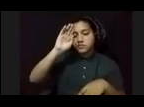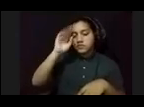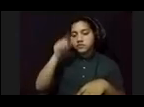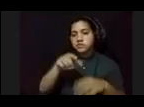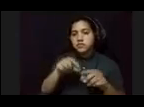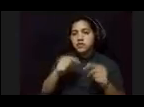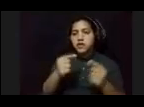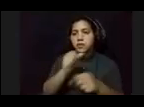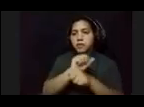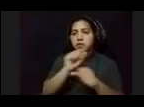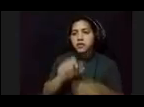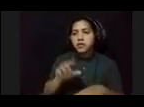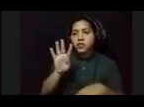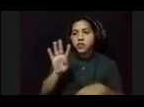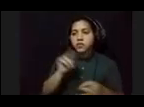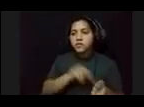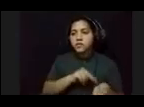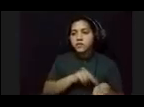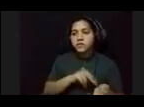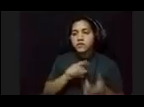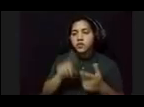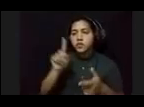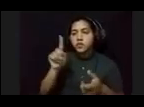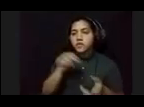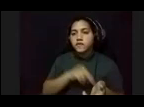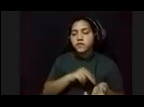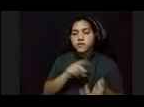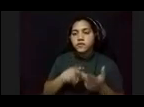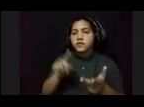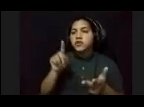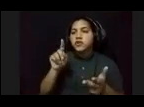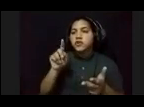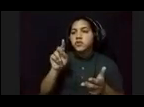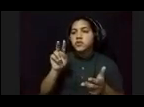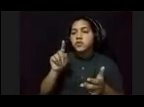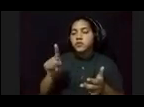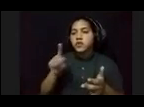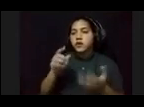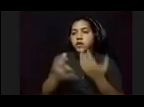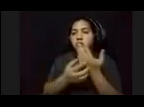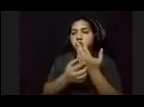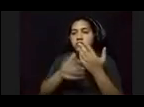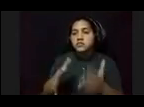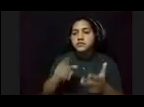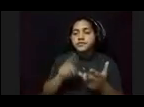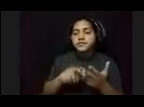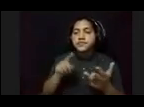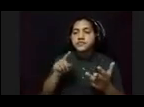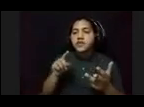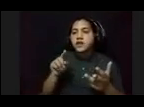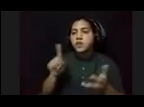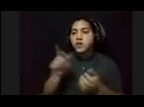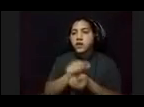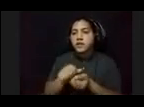de 4 enfermeras, un enfermero, una cocinera, una lavandera, 4 sirvientas y un